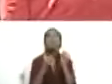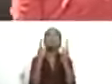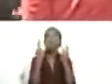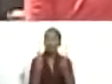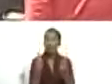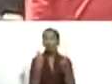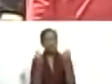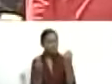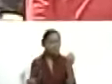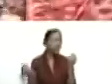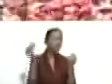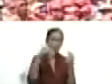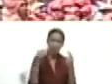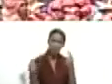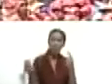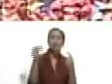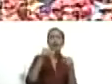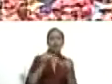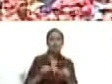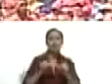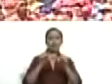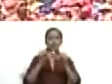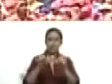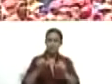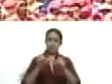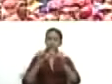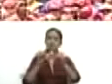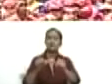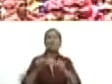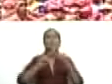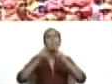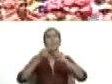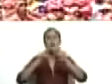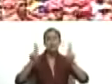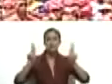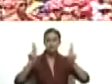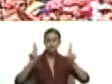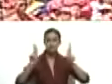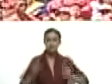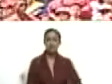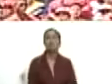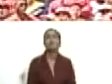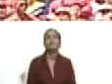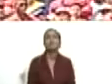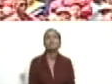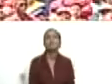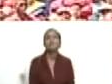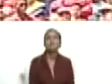Hacen falta muchas cosas para conseguir la paz.